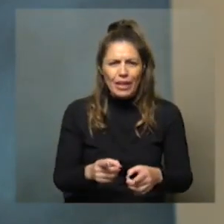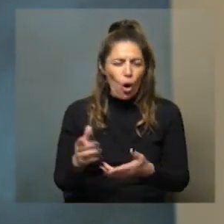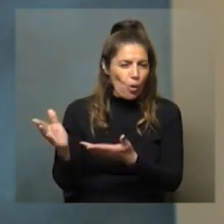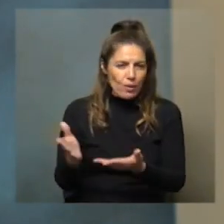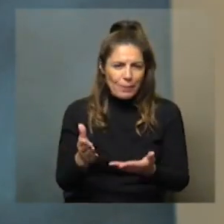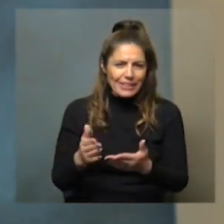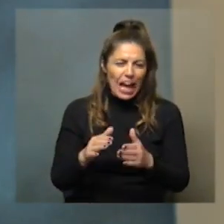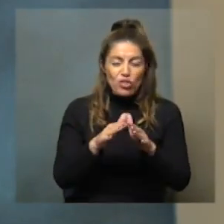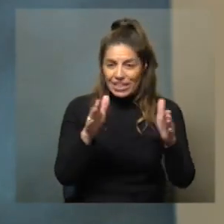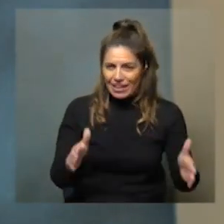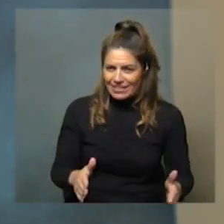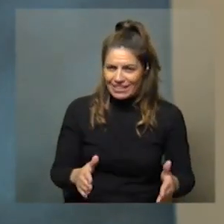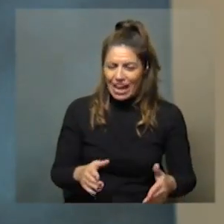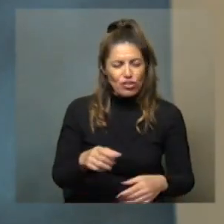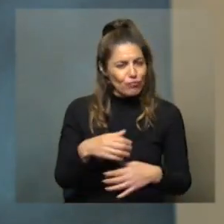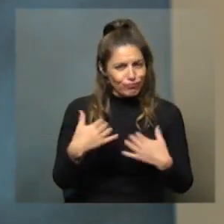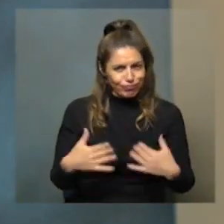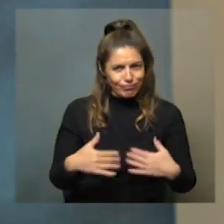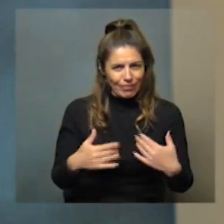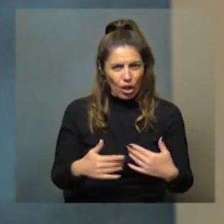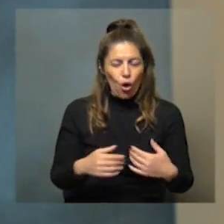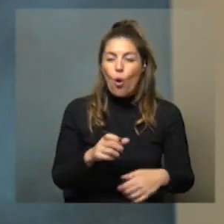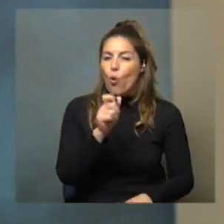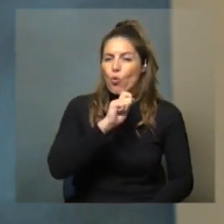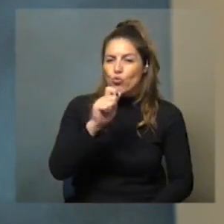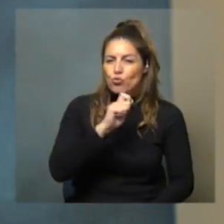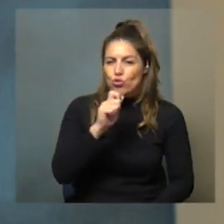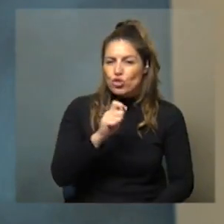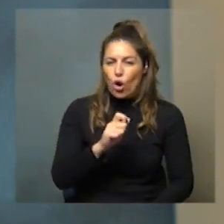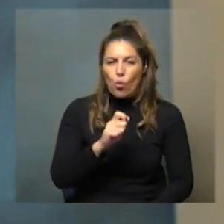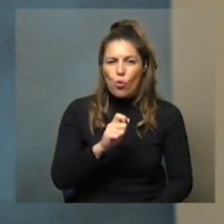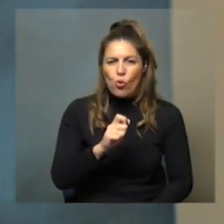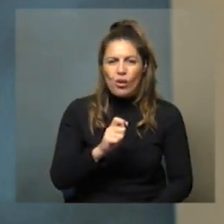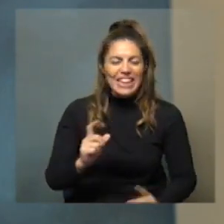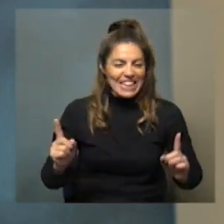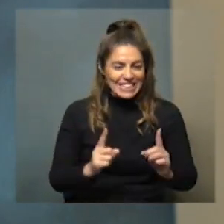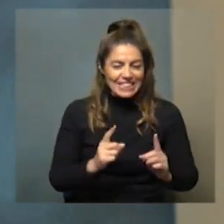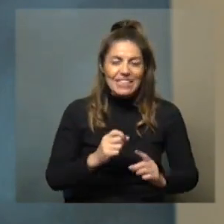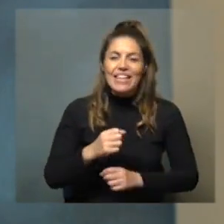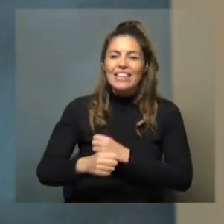del escenario. Qué lindo. De aquellos, ¿viste? Sí, va a ser un show de síntesis de estos años